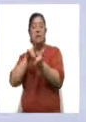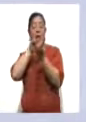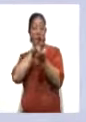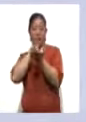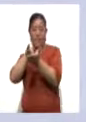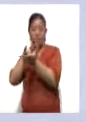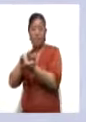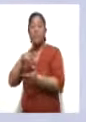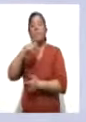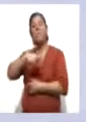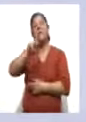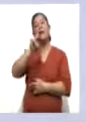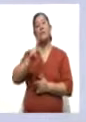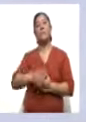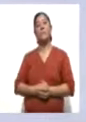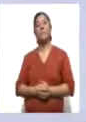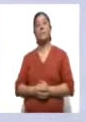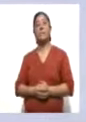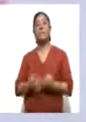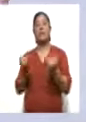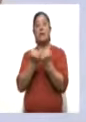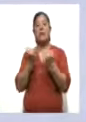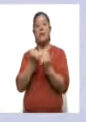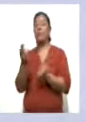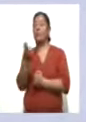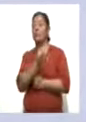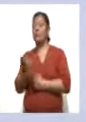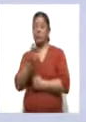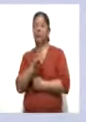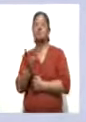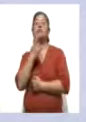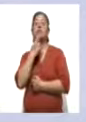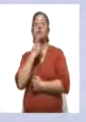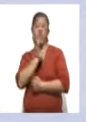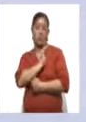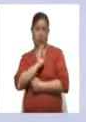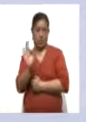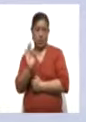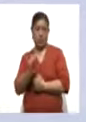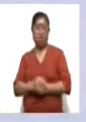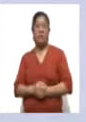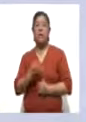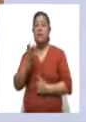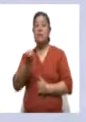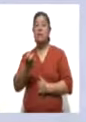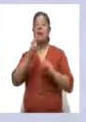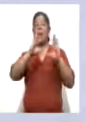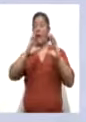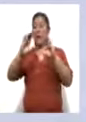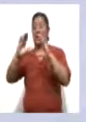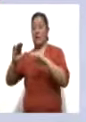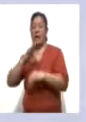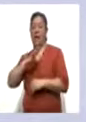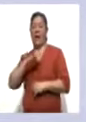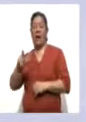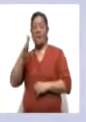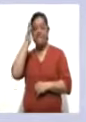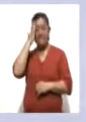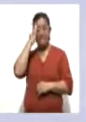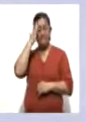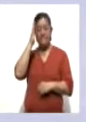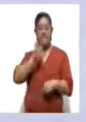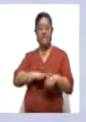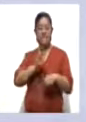que a su vez ustedes puedan utilizar este apoyo y estas capacitaciones que son un componente principal